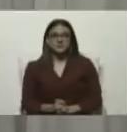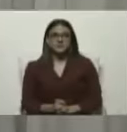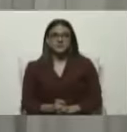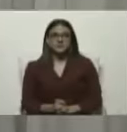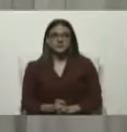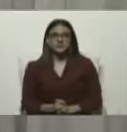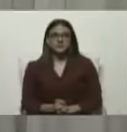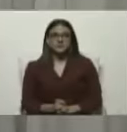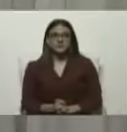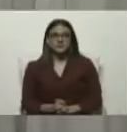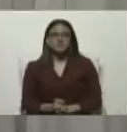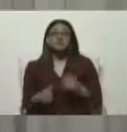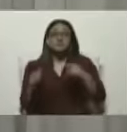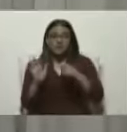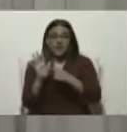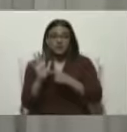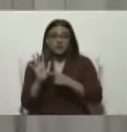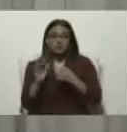esto es Milei.